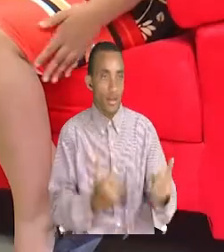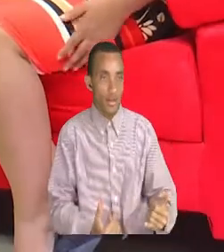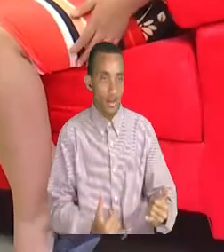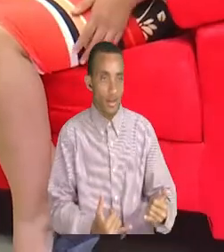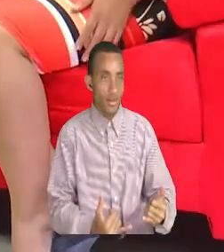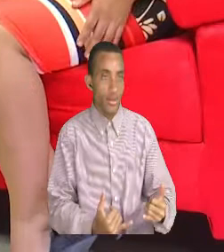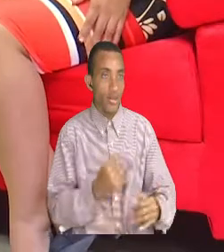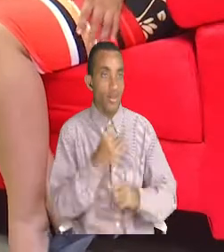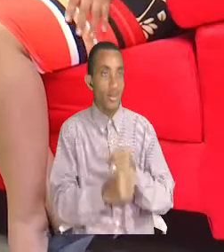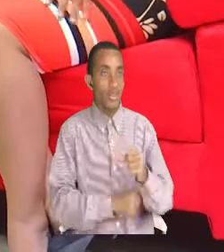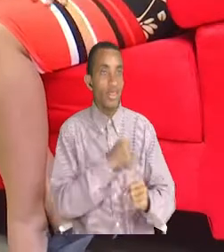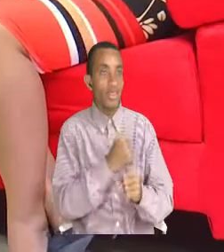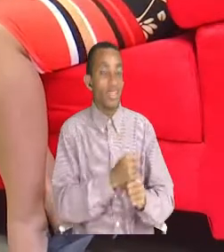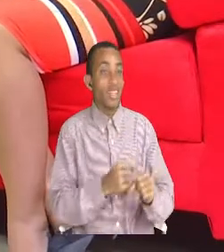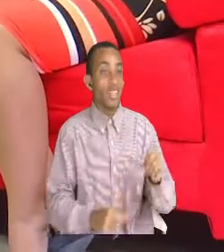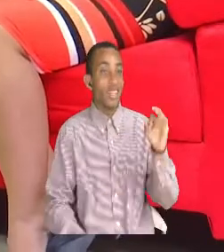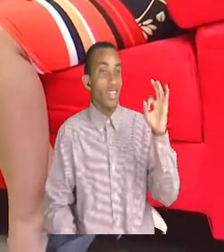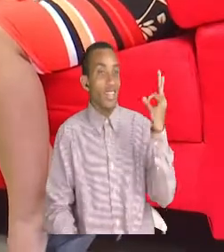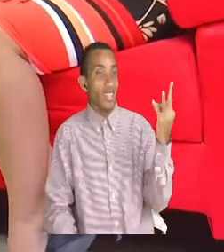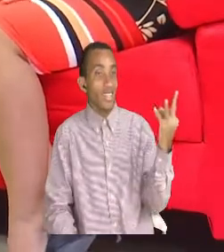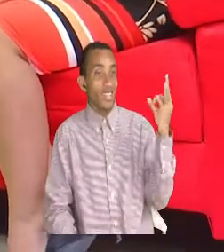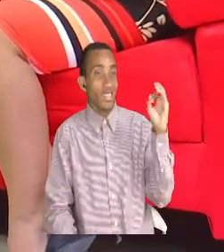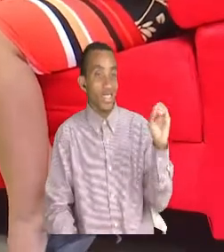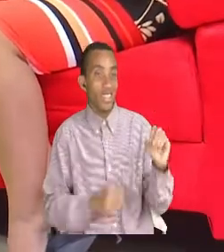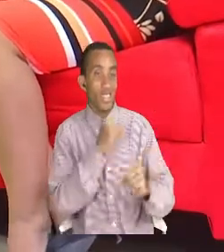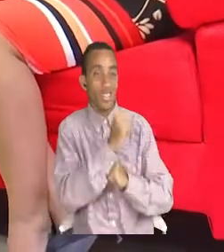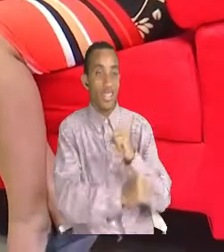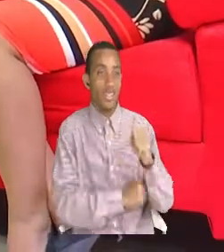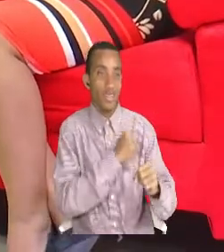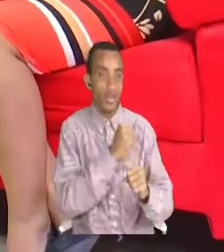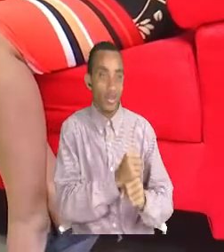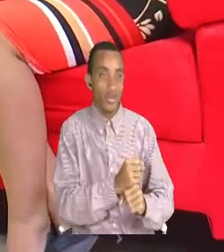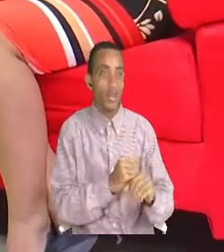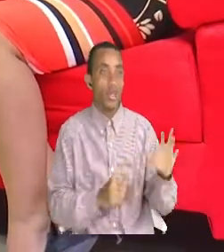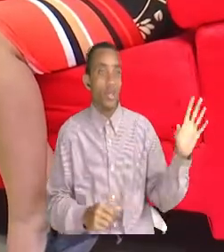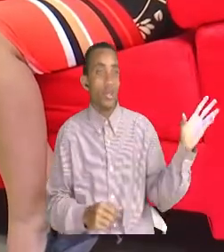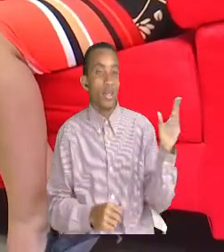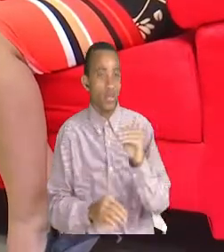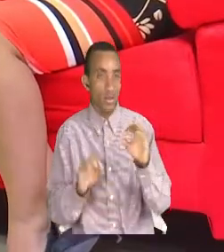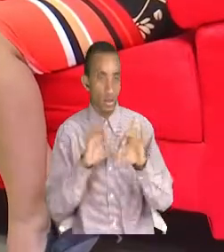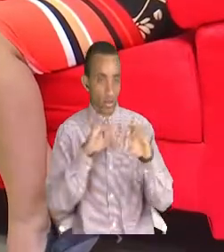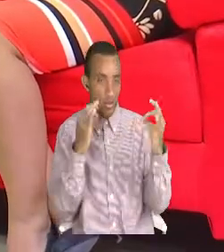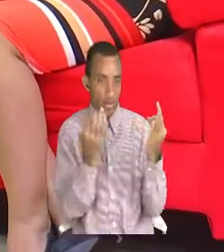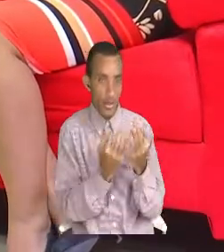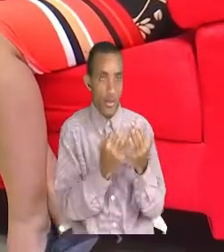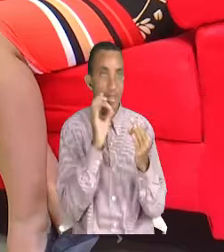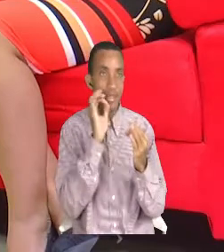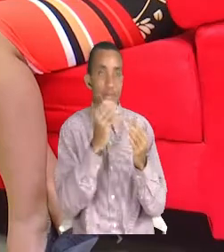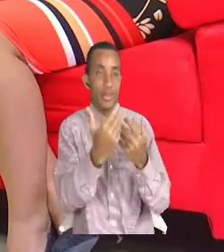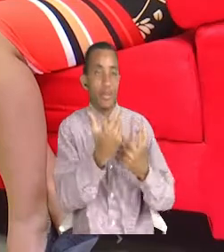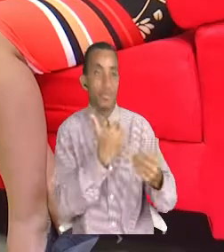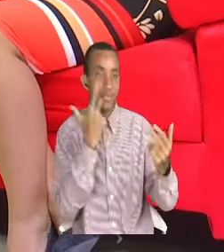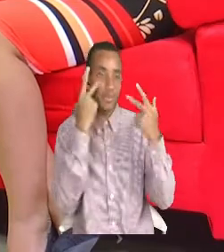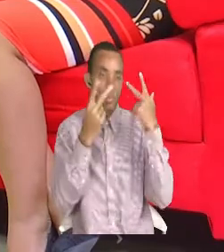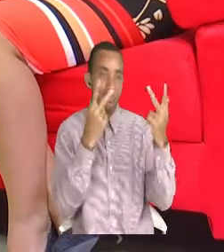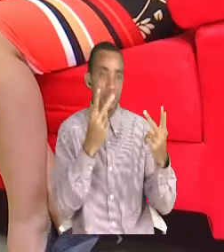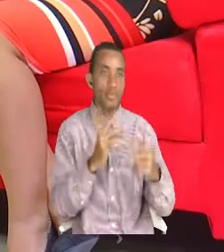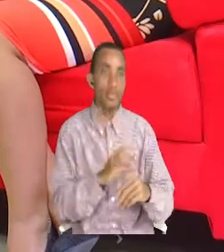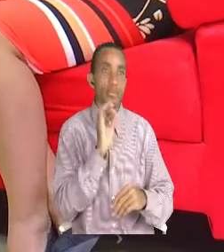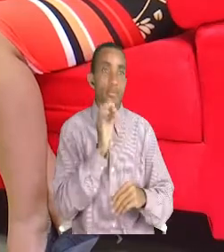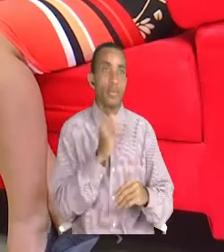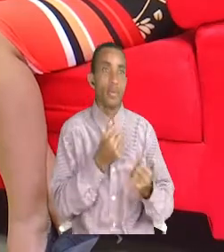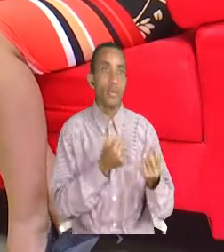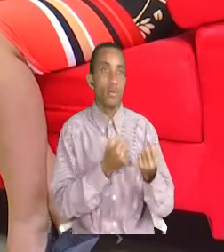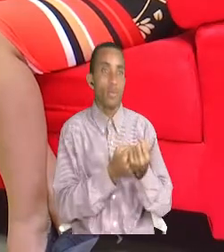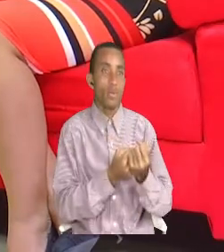años. ¡Ay, Dios mío, 30 Señor años. Gracias a Dios, a todas las familias barranqueñas que siempre nos visitan, que siempre están con nosotros,